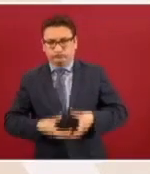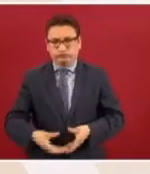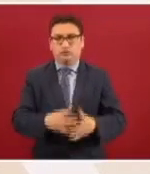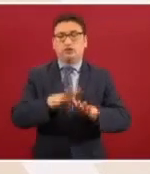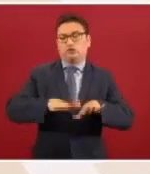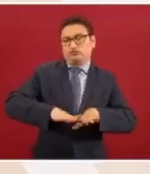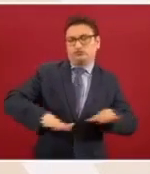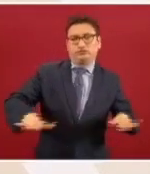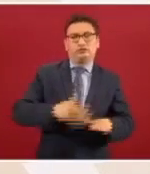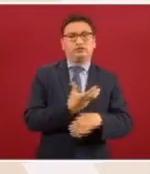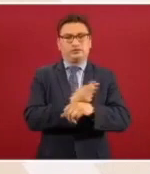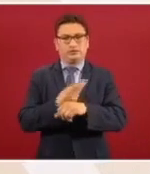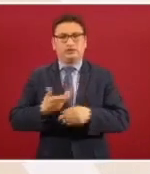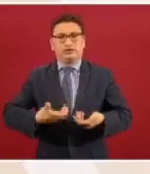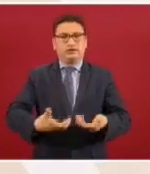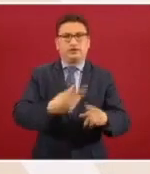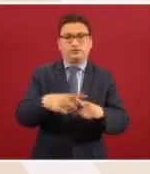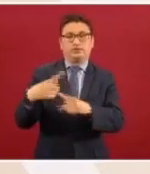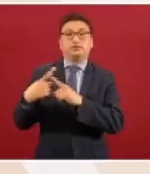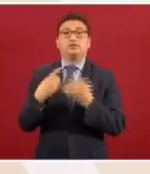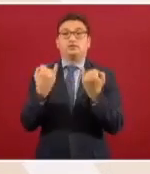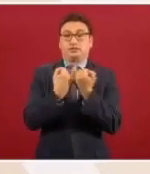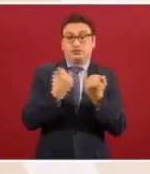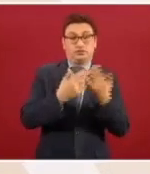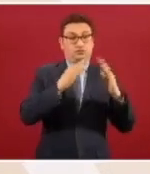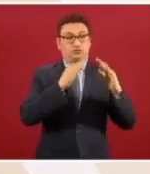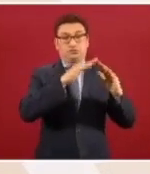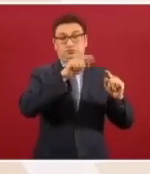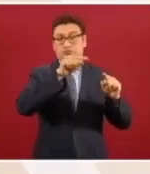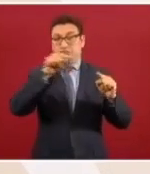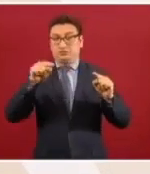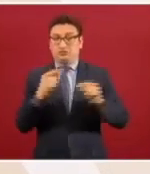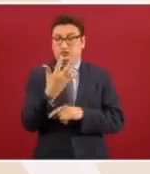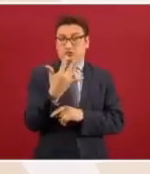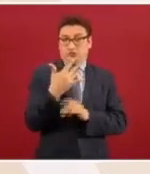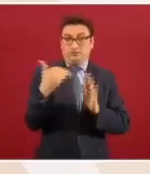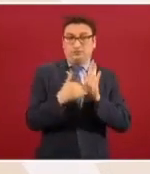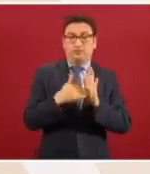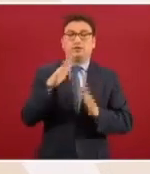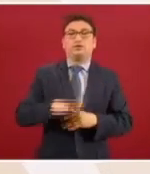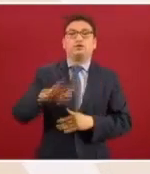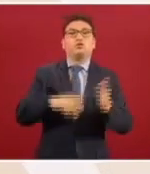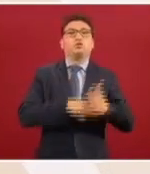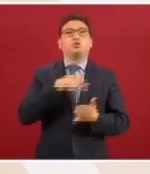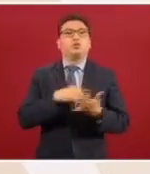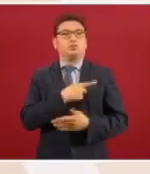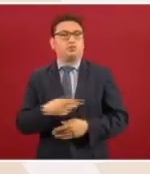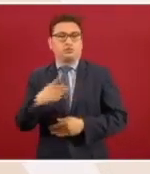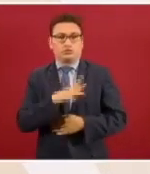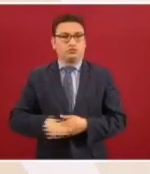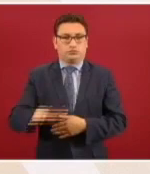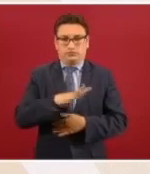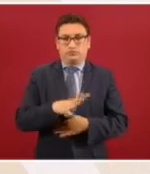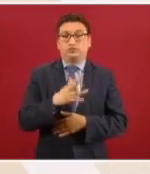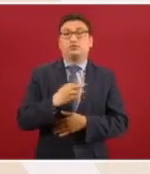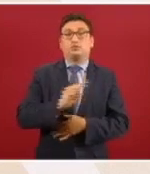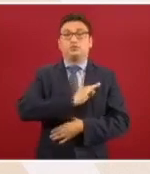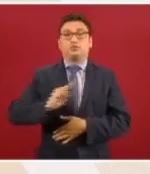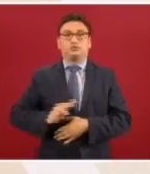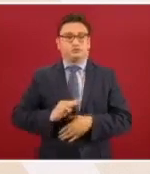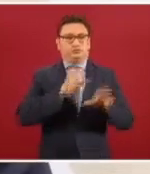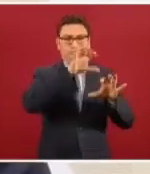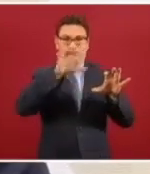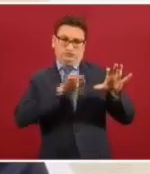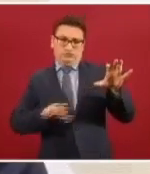mejoramiento de 50,000 viviendas en zonas marginadas de 50 municipios del